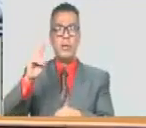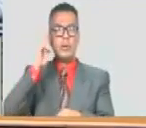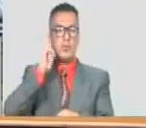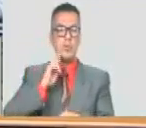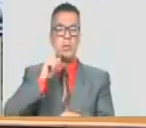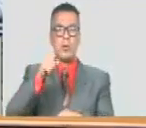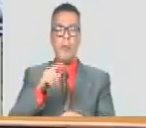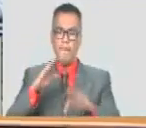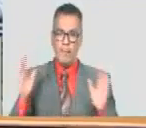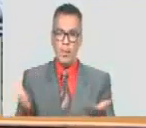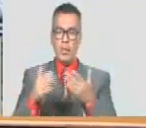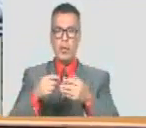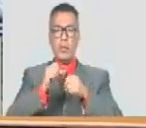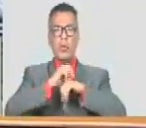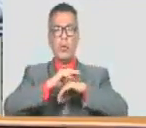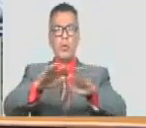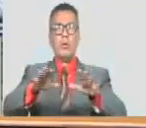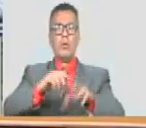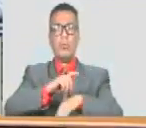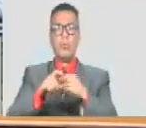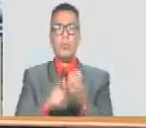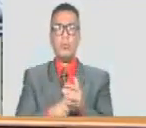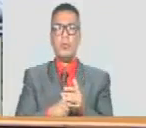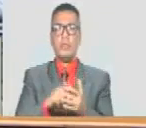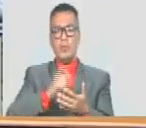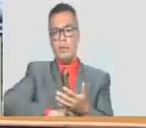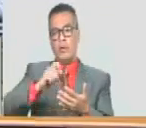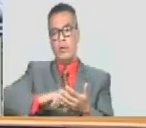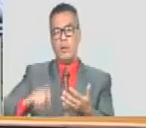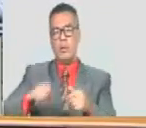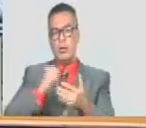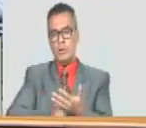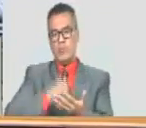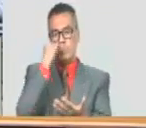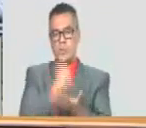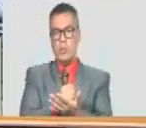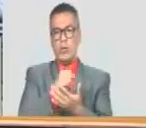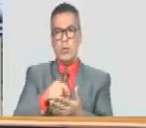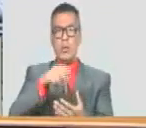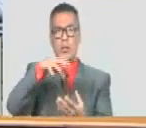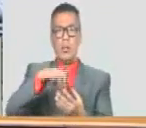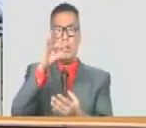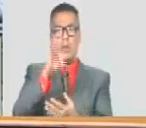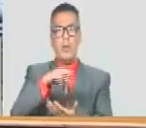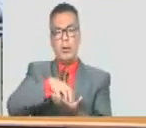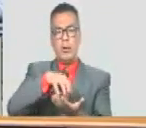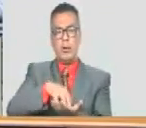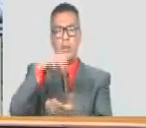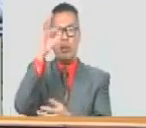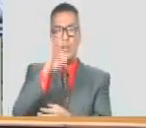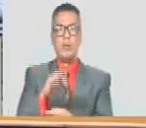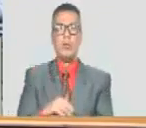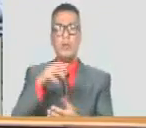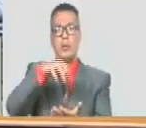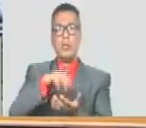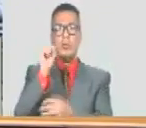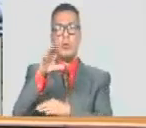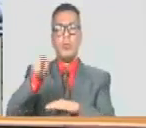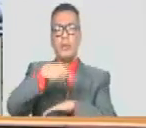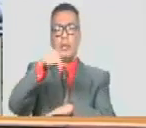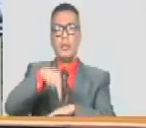y dar máxima difusión del mismo. Dado, firmado y sellado en el Palacio Federal Legislativo, sede de la